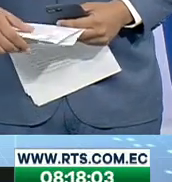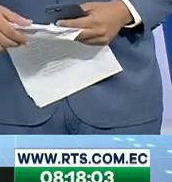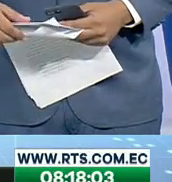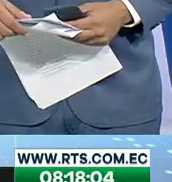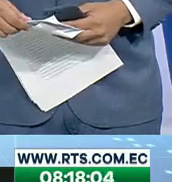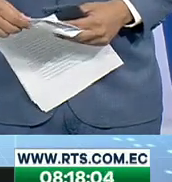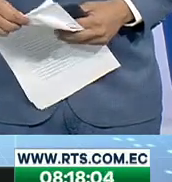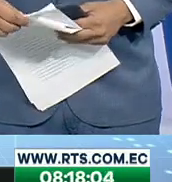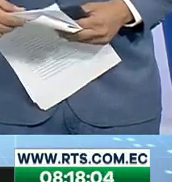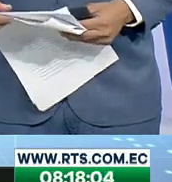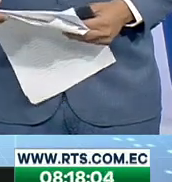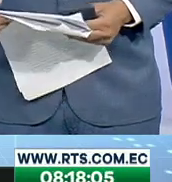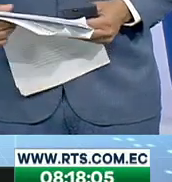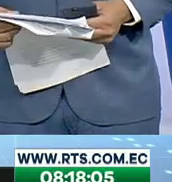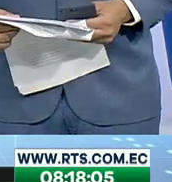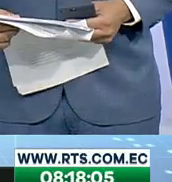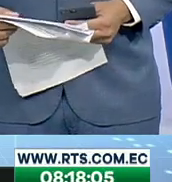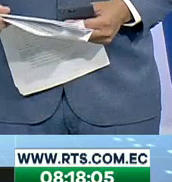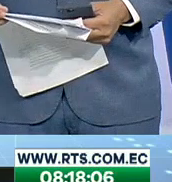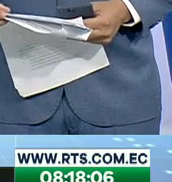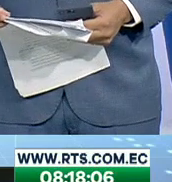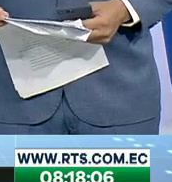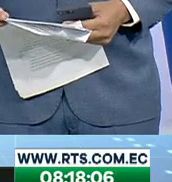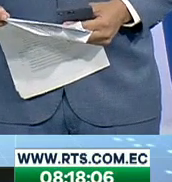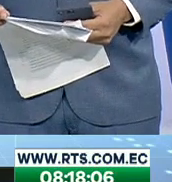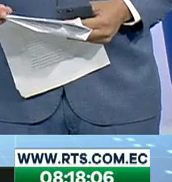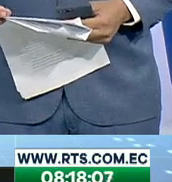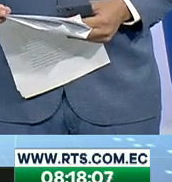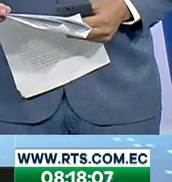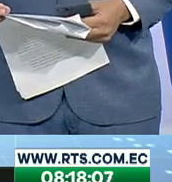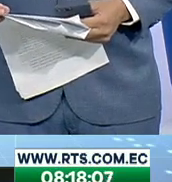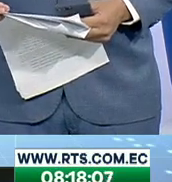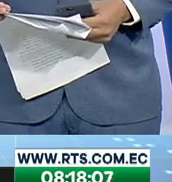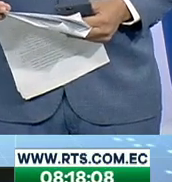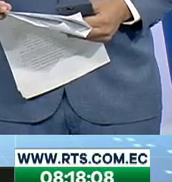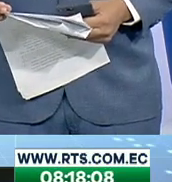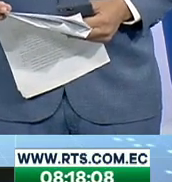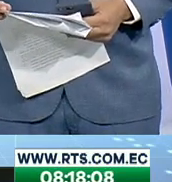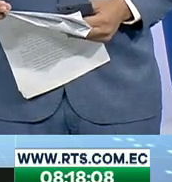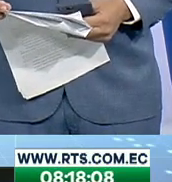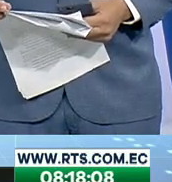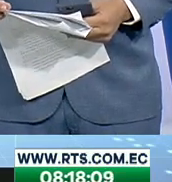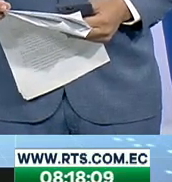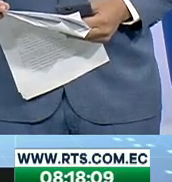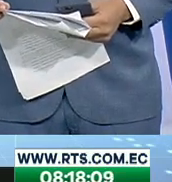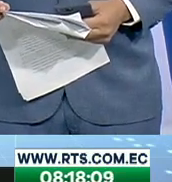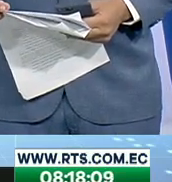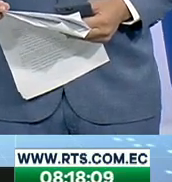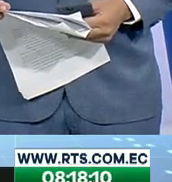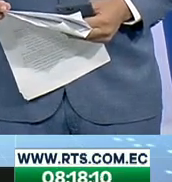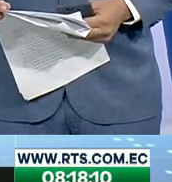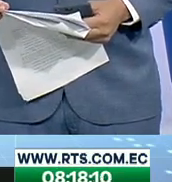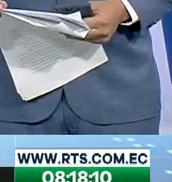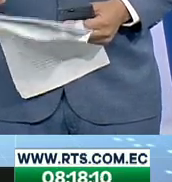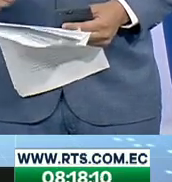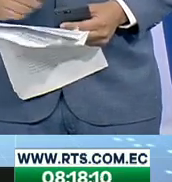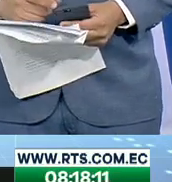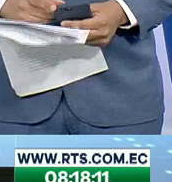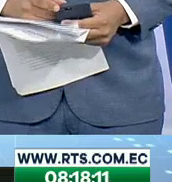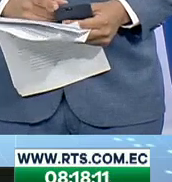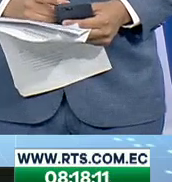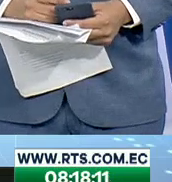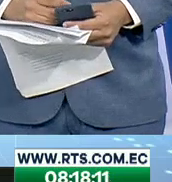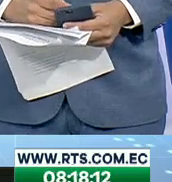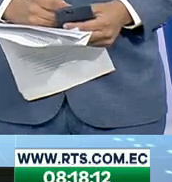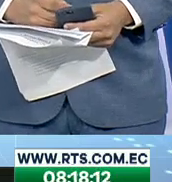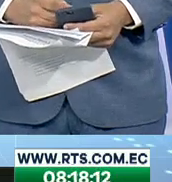Muy buenos días, abogado, y a todos los televidentes. Iniciando esta semana corta, ¿dónde me encuentro? En Mapasingue Oeste, Cooperativa